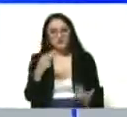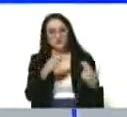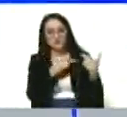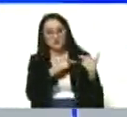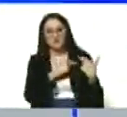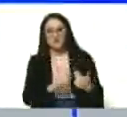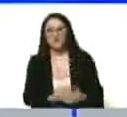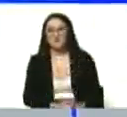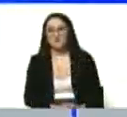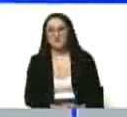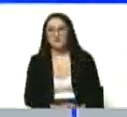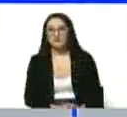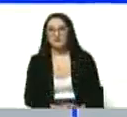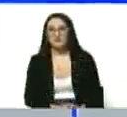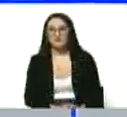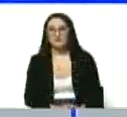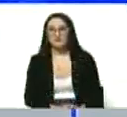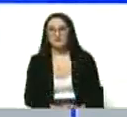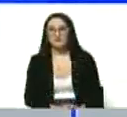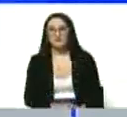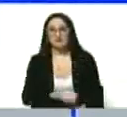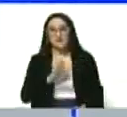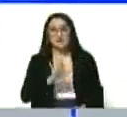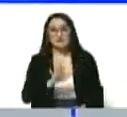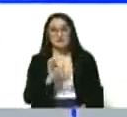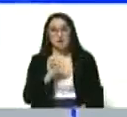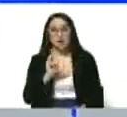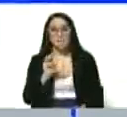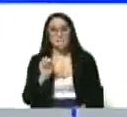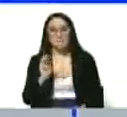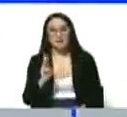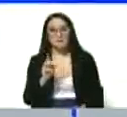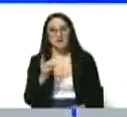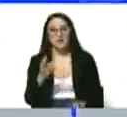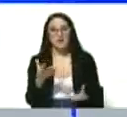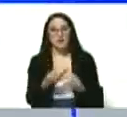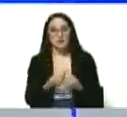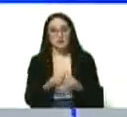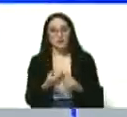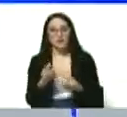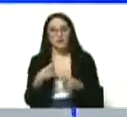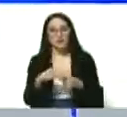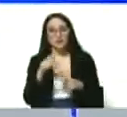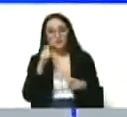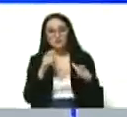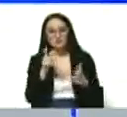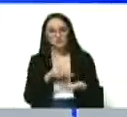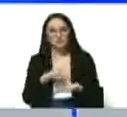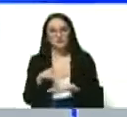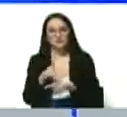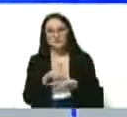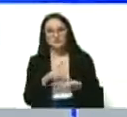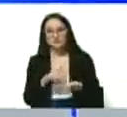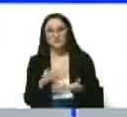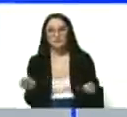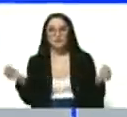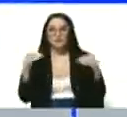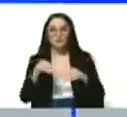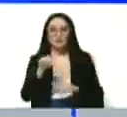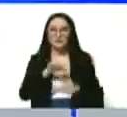responsabilidad. Y fue así como la OPEP, junto con nuestros socios no OPEP, participamos en el acuerdo